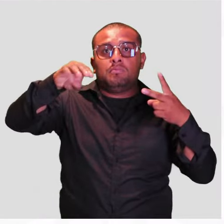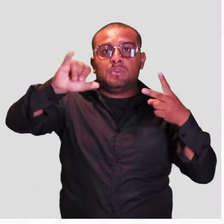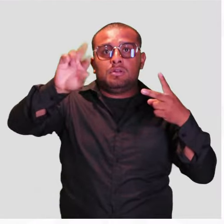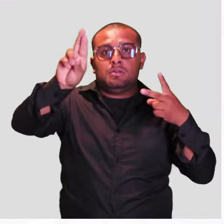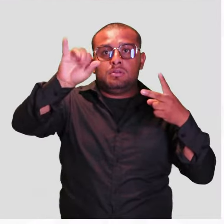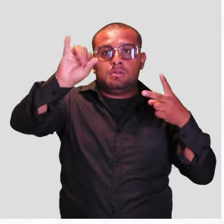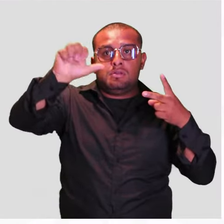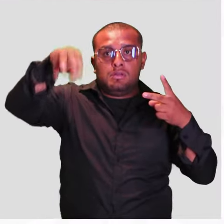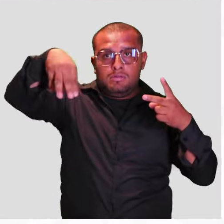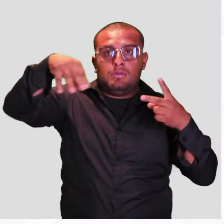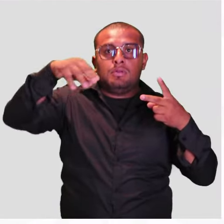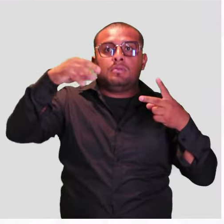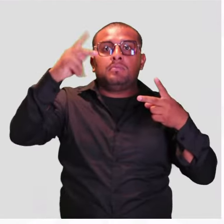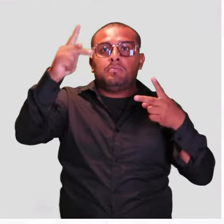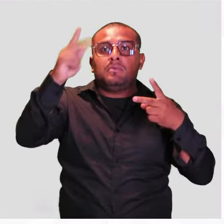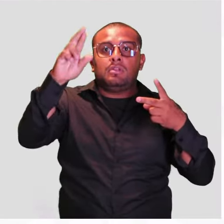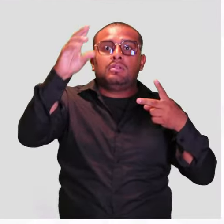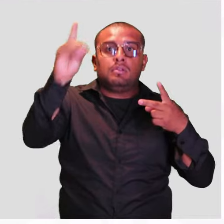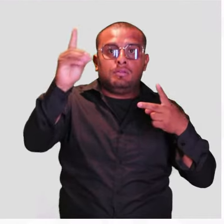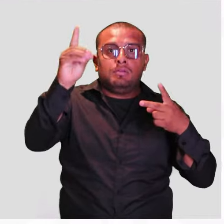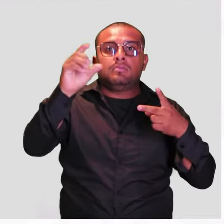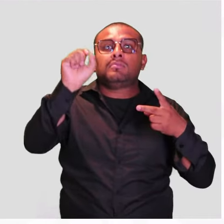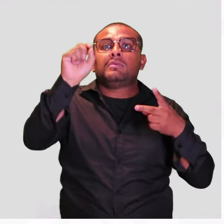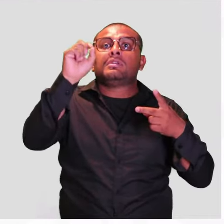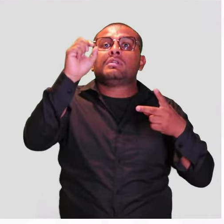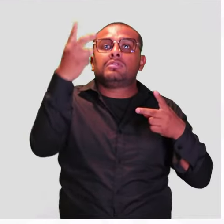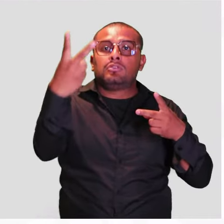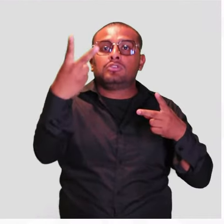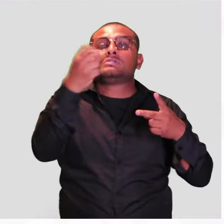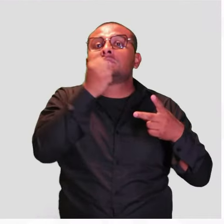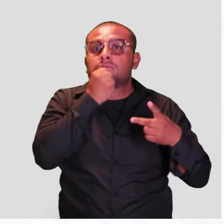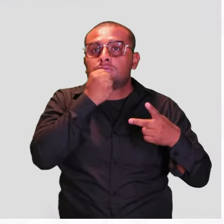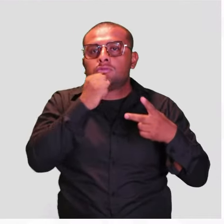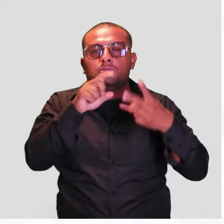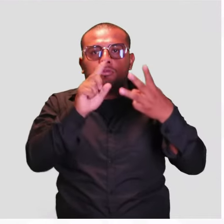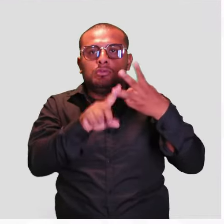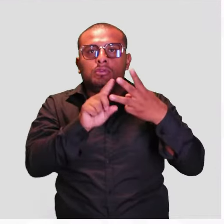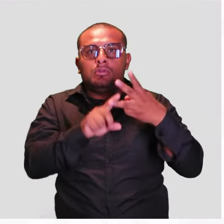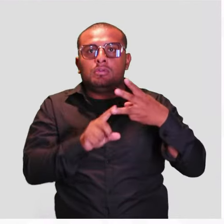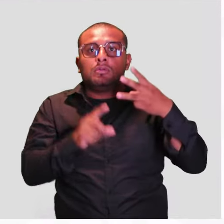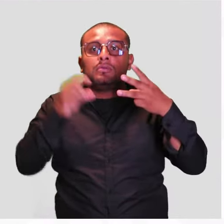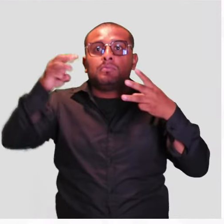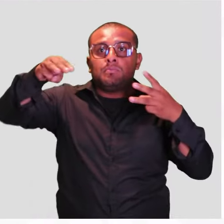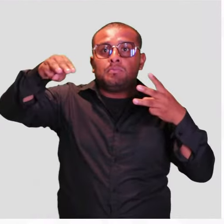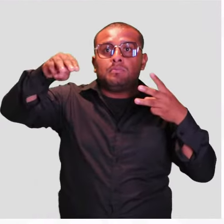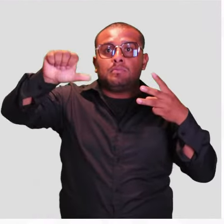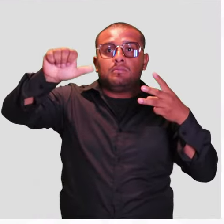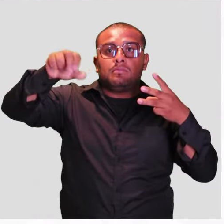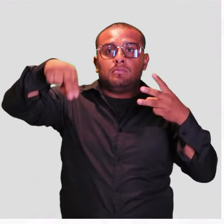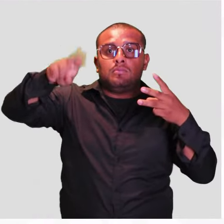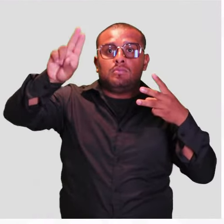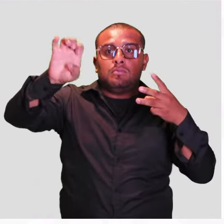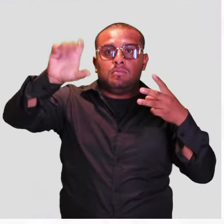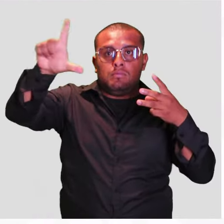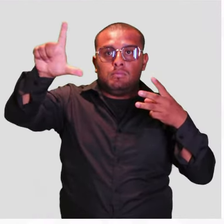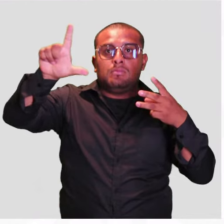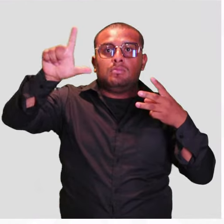PRD, 22 segundos de esta bolsa de tiempo. El candidato Víctor Manuel Rocha Basurto de Movimiento Ciudadano cuenta